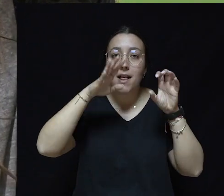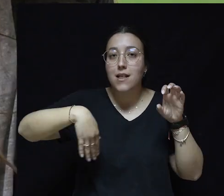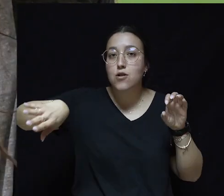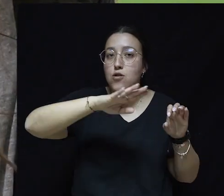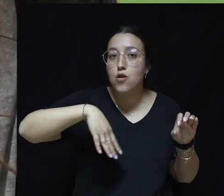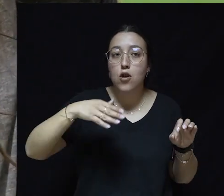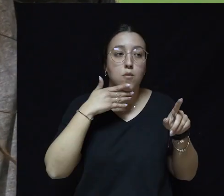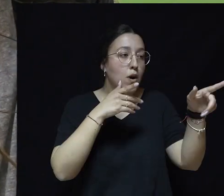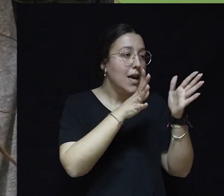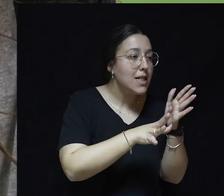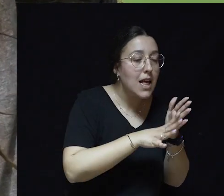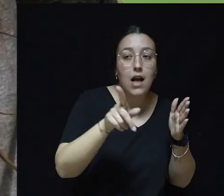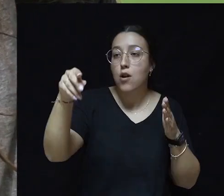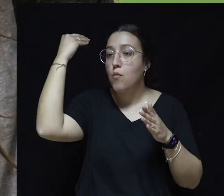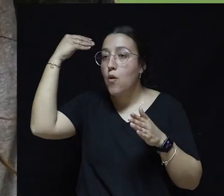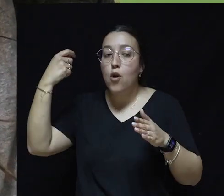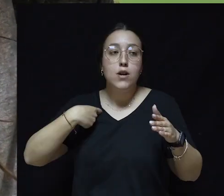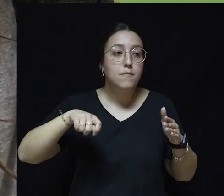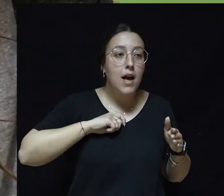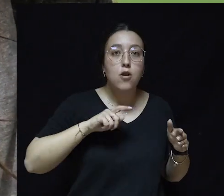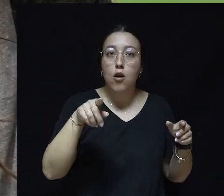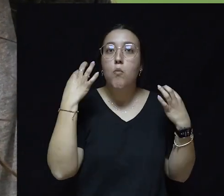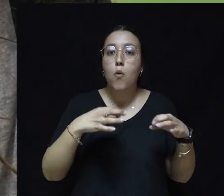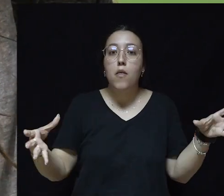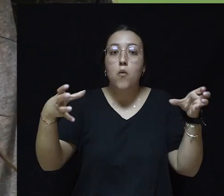¿no? Es decir, o en nuestros centros educativos. Yo